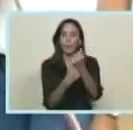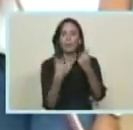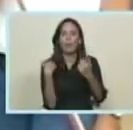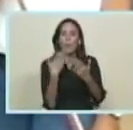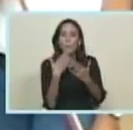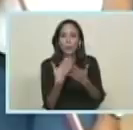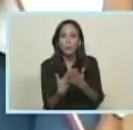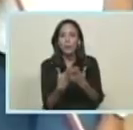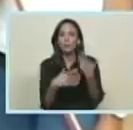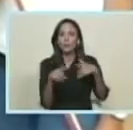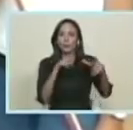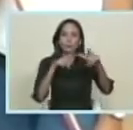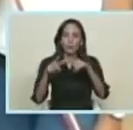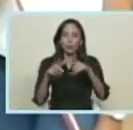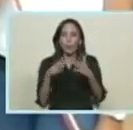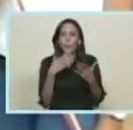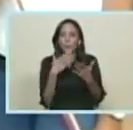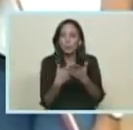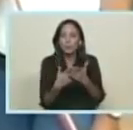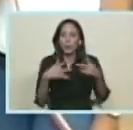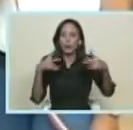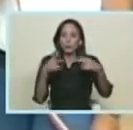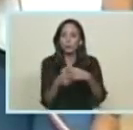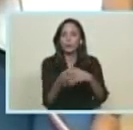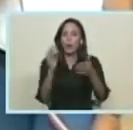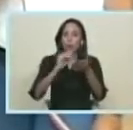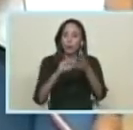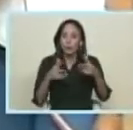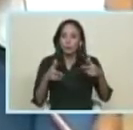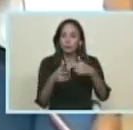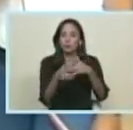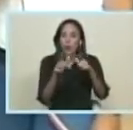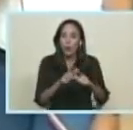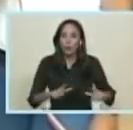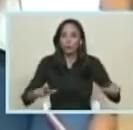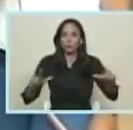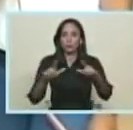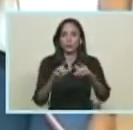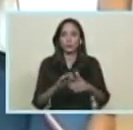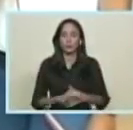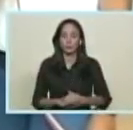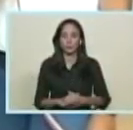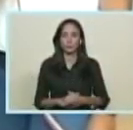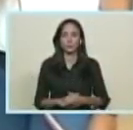permiso y autorización, mi comandante en jefe, para reinaugurar nuestra sede.